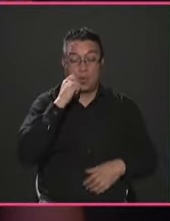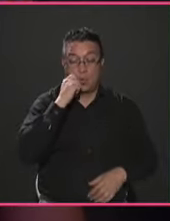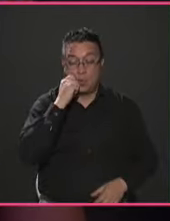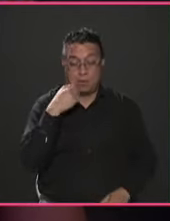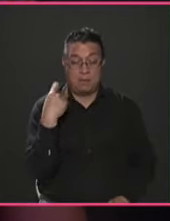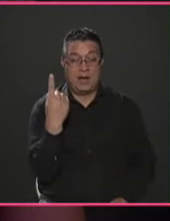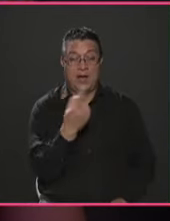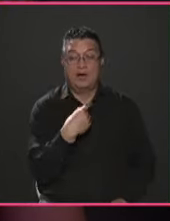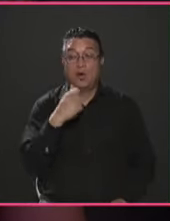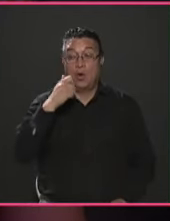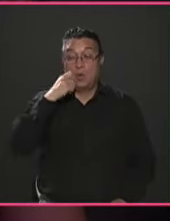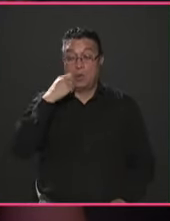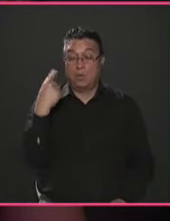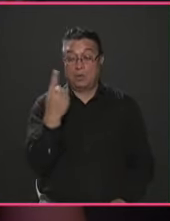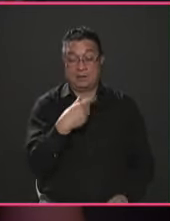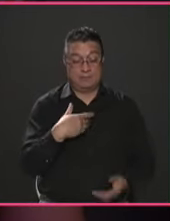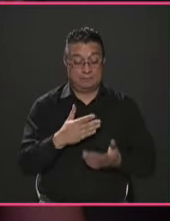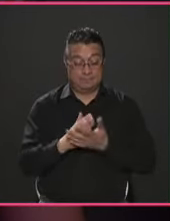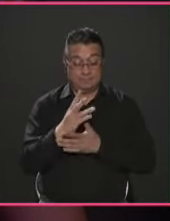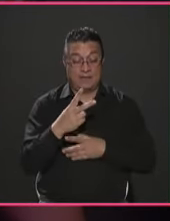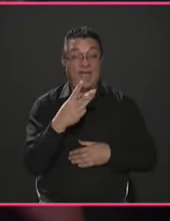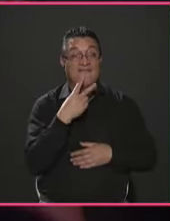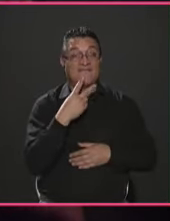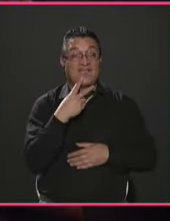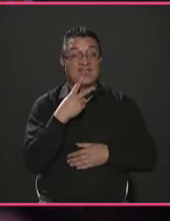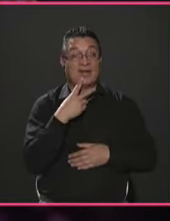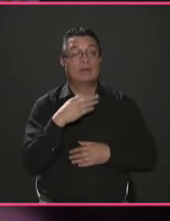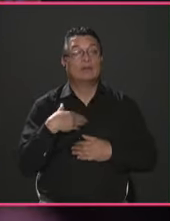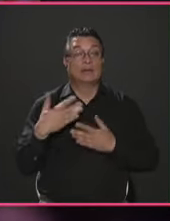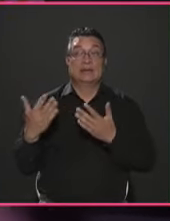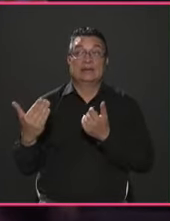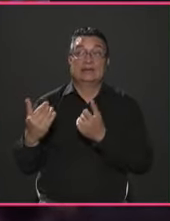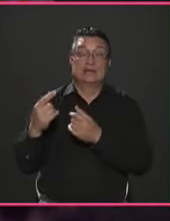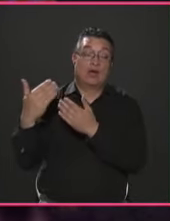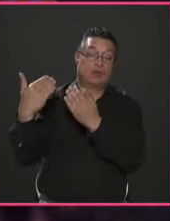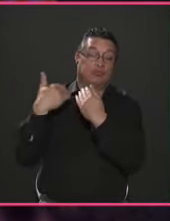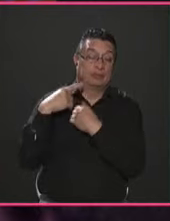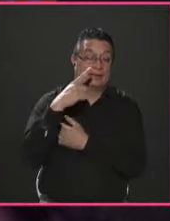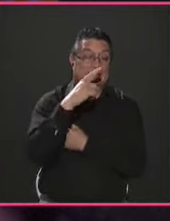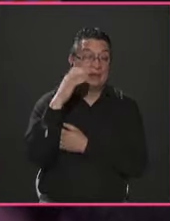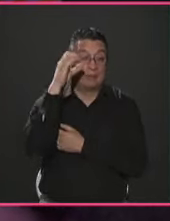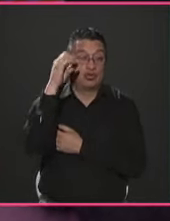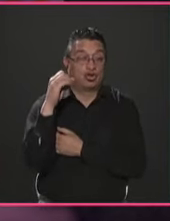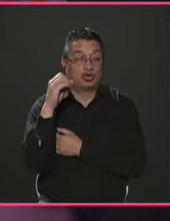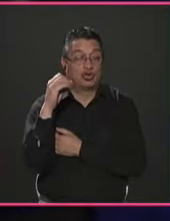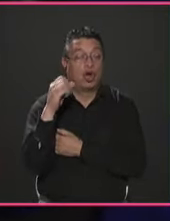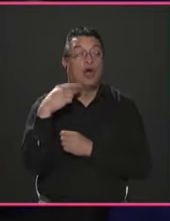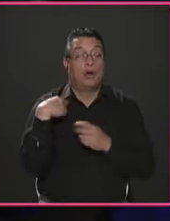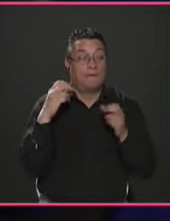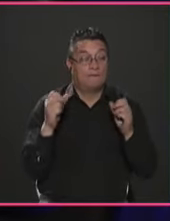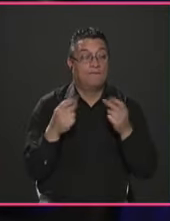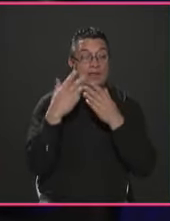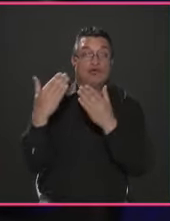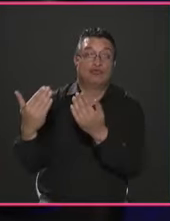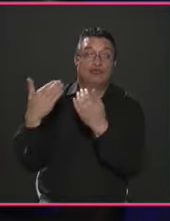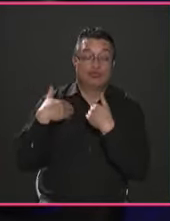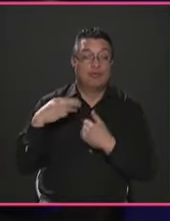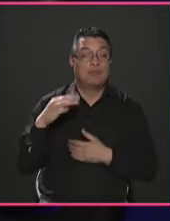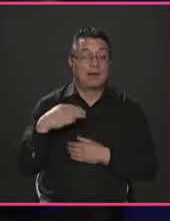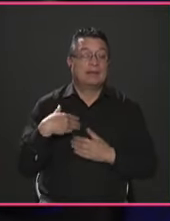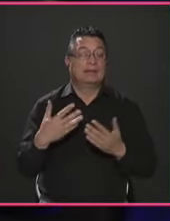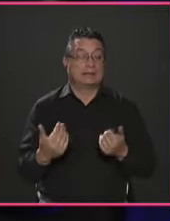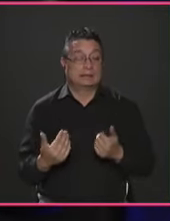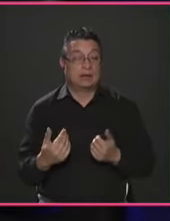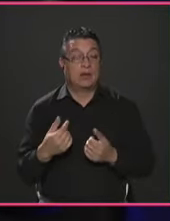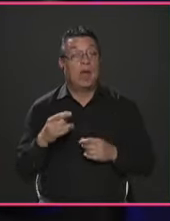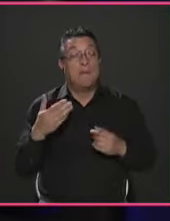somos los seres humanos comienzan su vida en un estado de dependencia completa en otras personas para su supervivencia en el